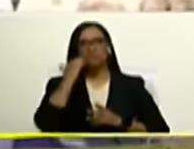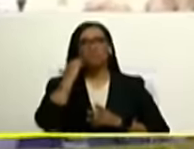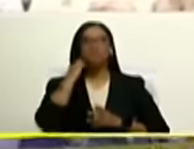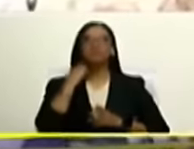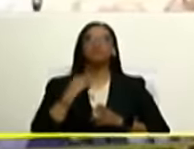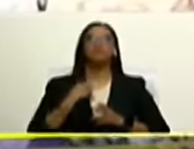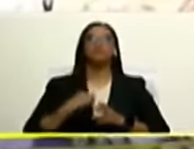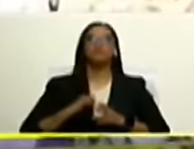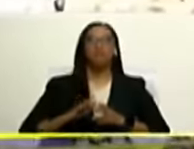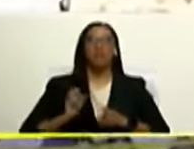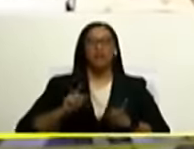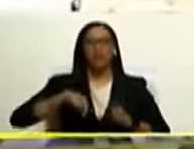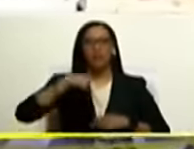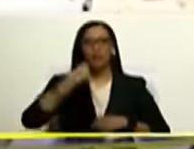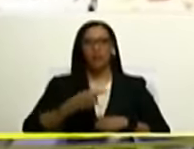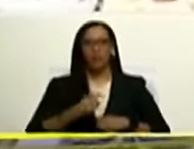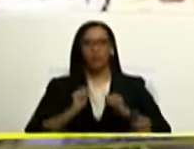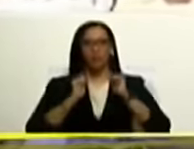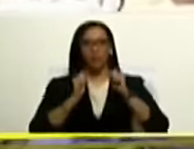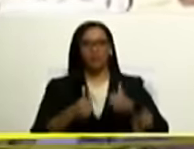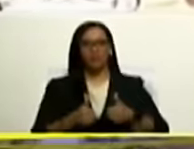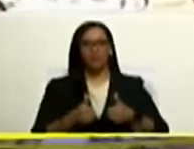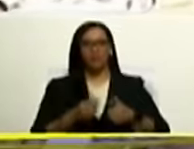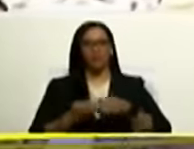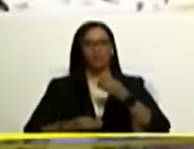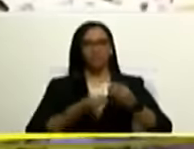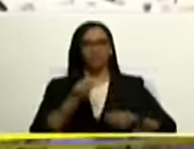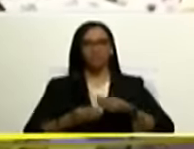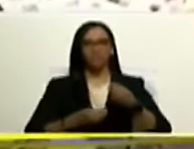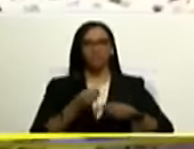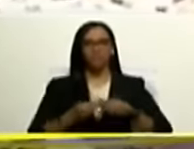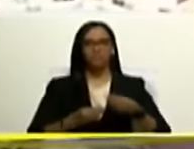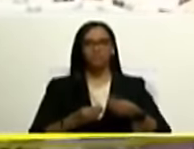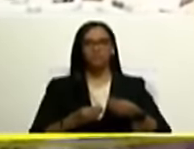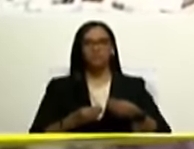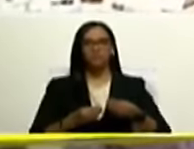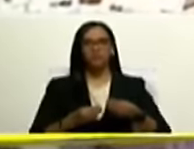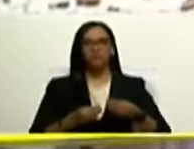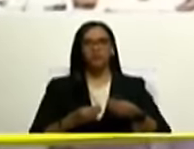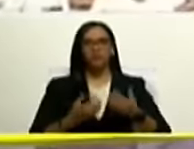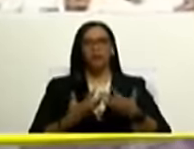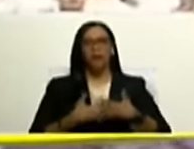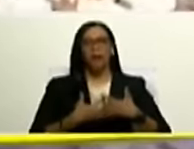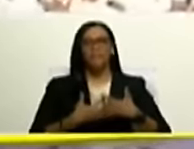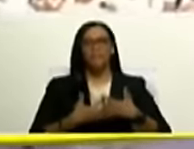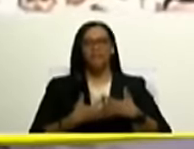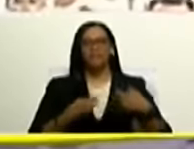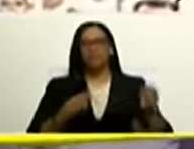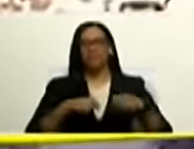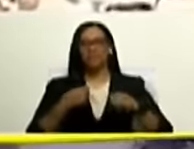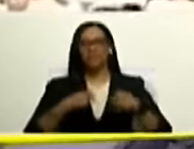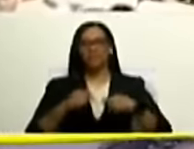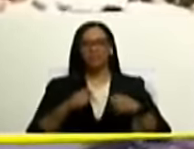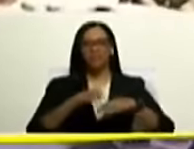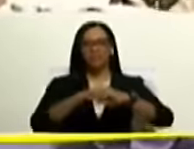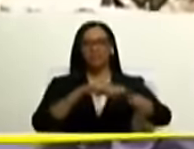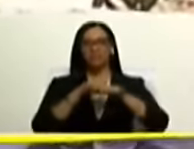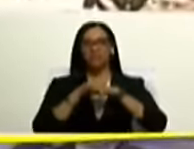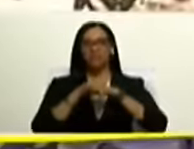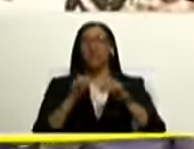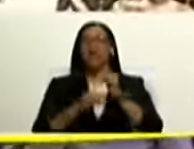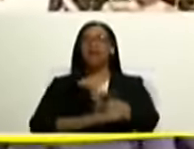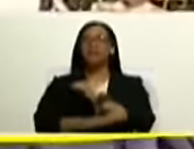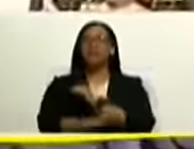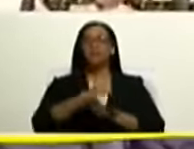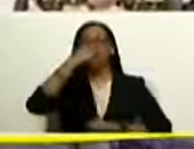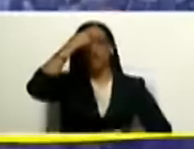Y luego comenzaron a operar con las empresas comerciales británicas, a traicionar